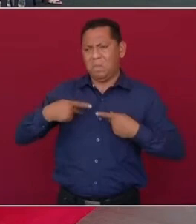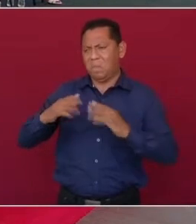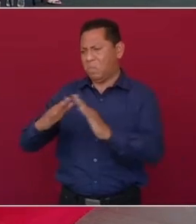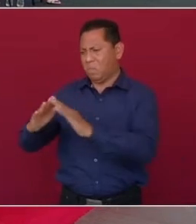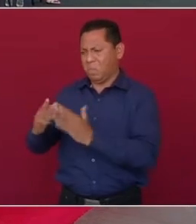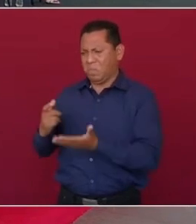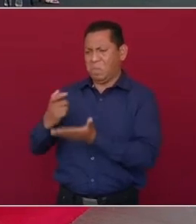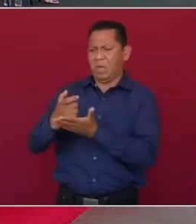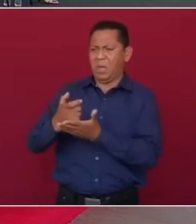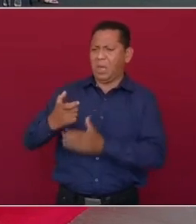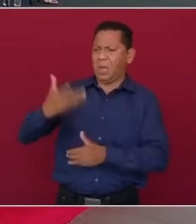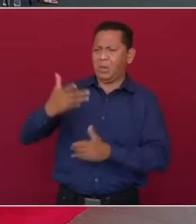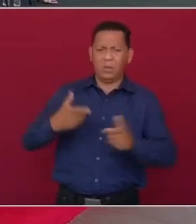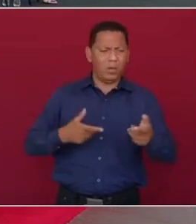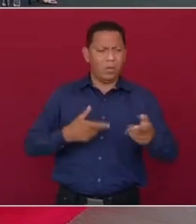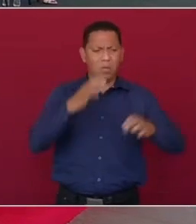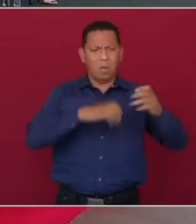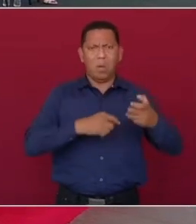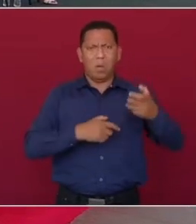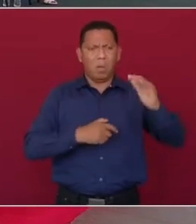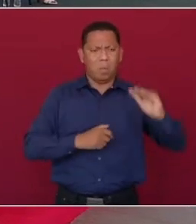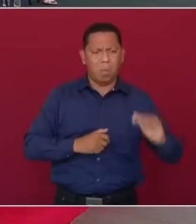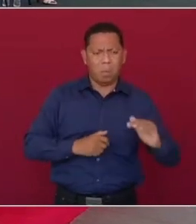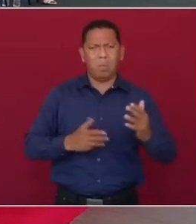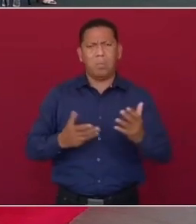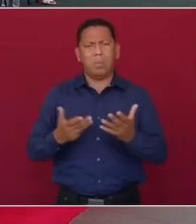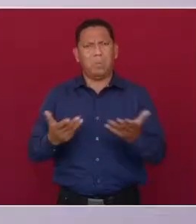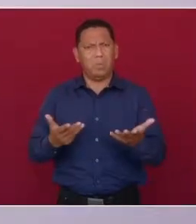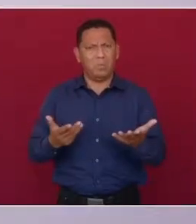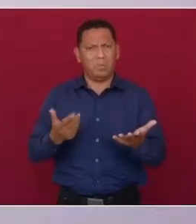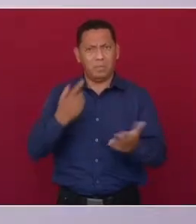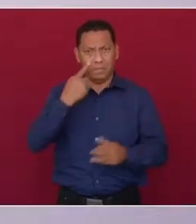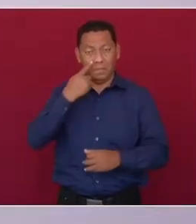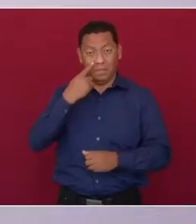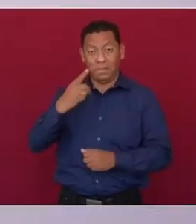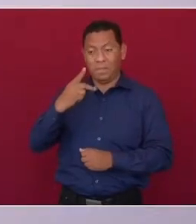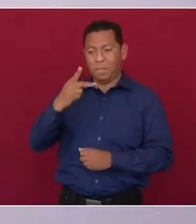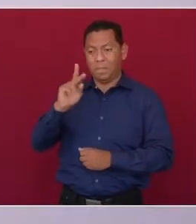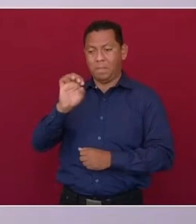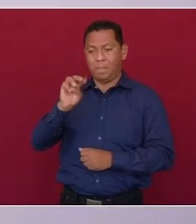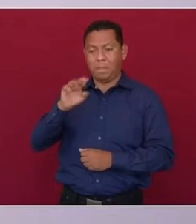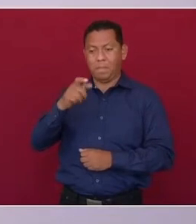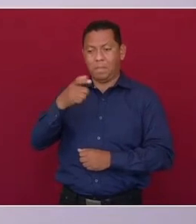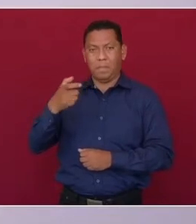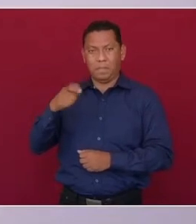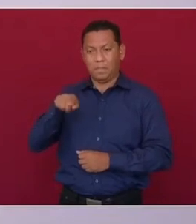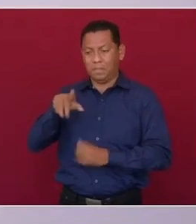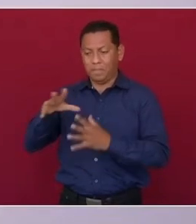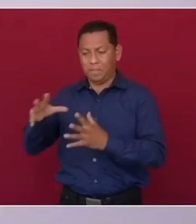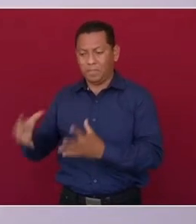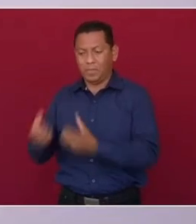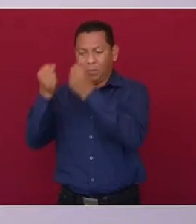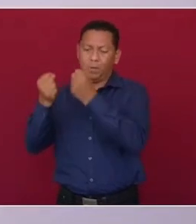domésticos. Tanto en el rescate de Pemex como